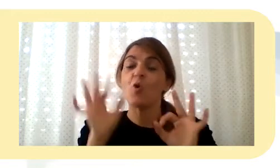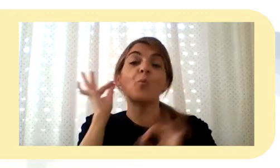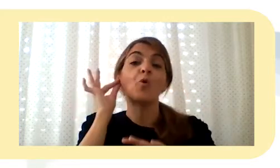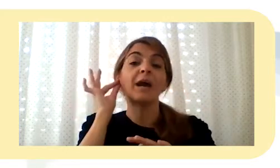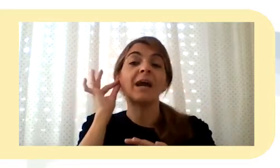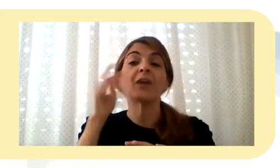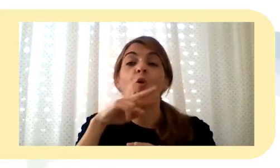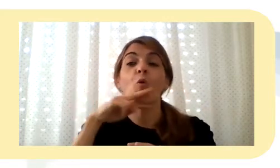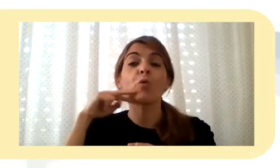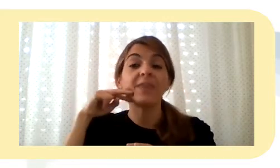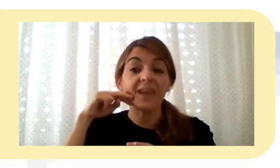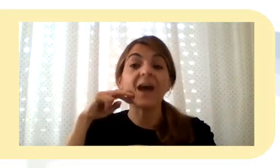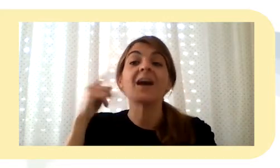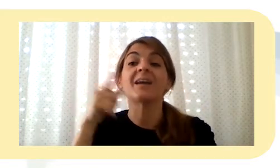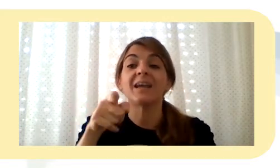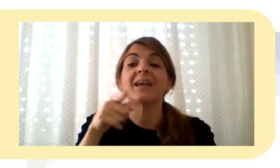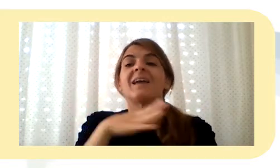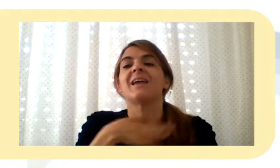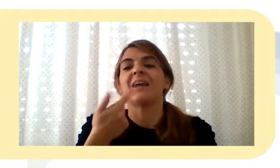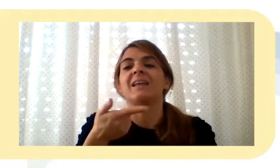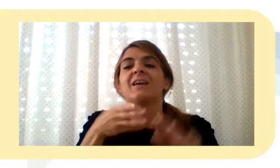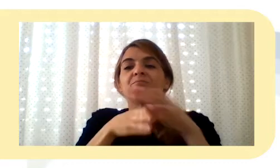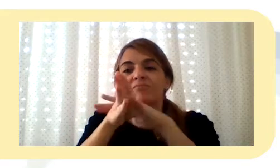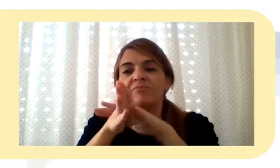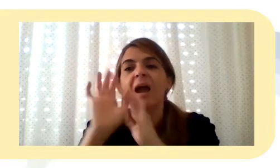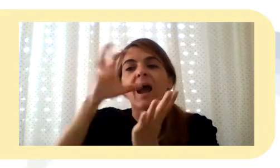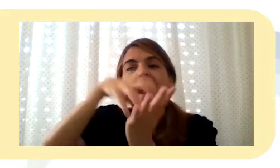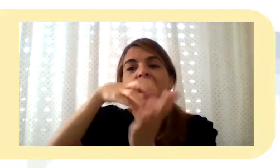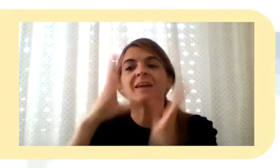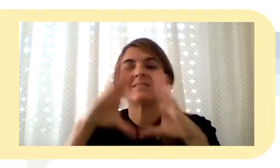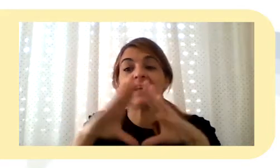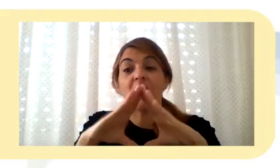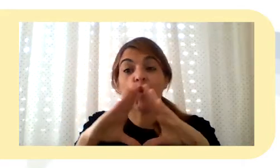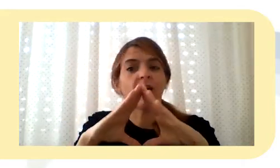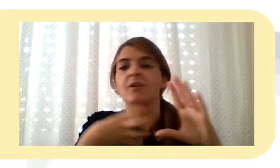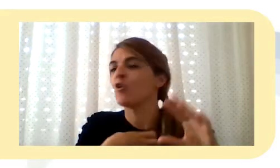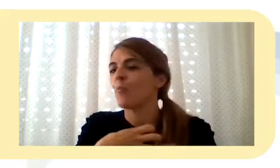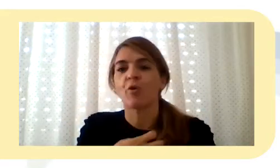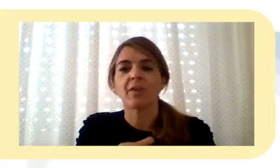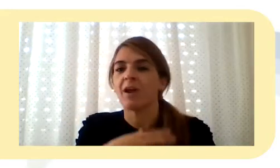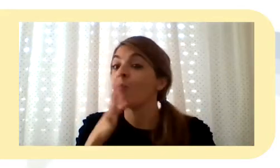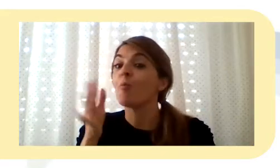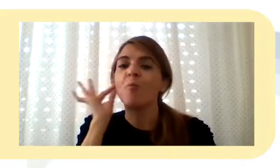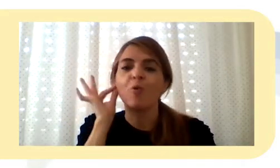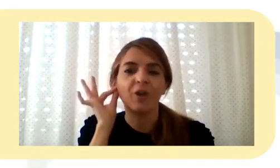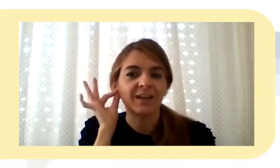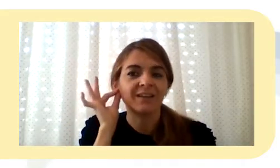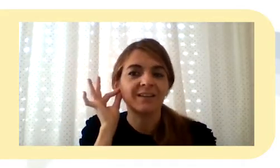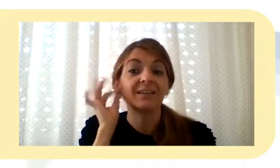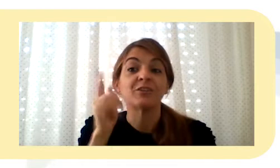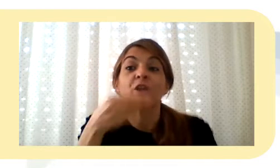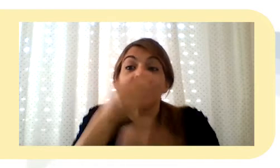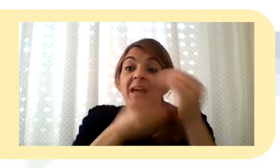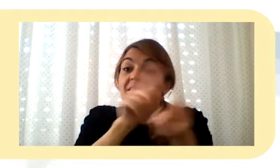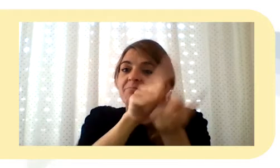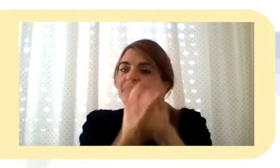que quería acceder a la sinagoga a leer el Talmud y estudiar los textos sagrados, pero no podía porque era mujer, y entonces se reviste de hombre y de esa manera